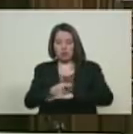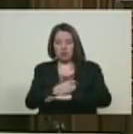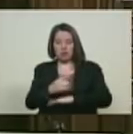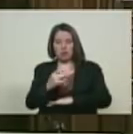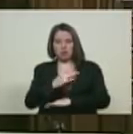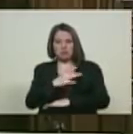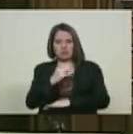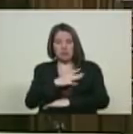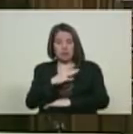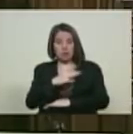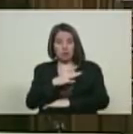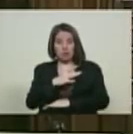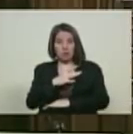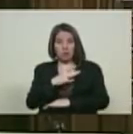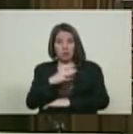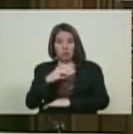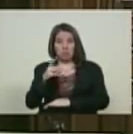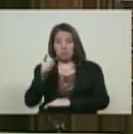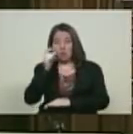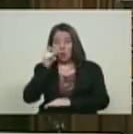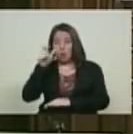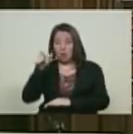de Sebastián Piñera,